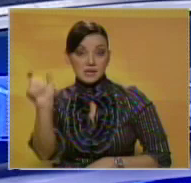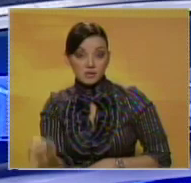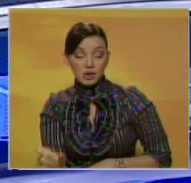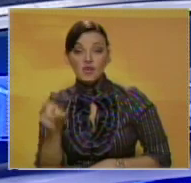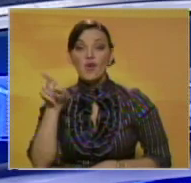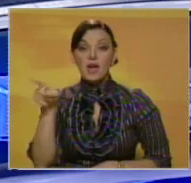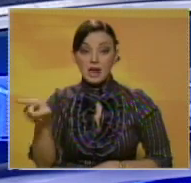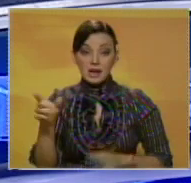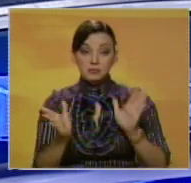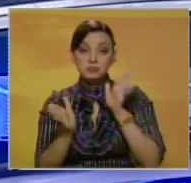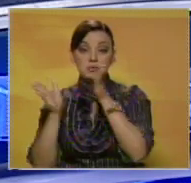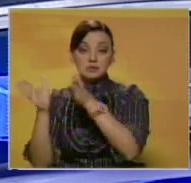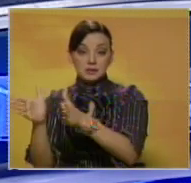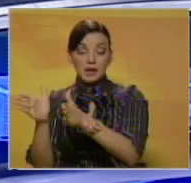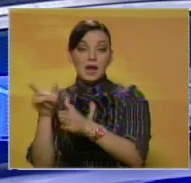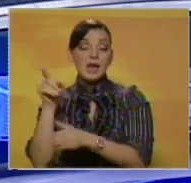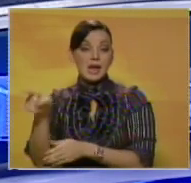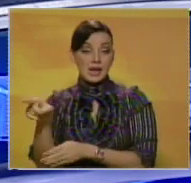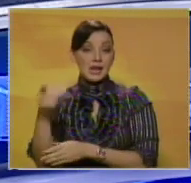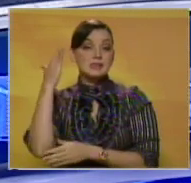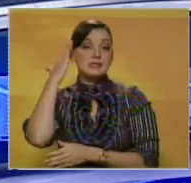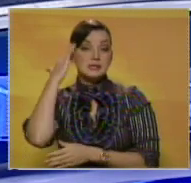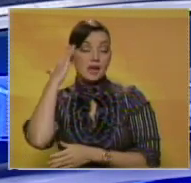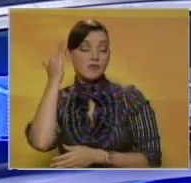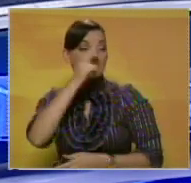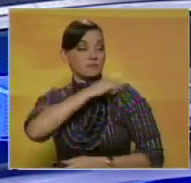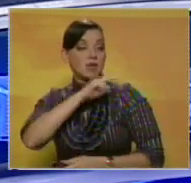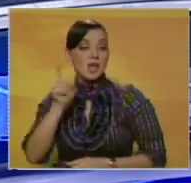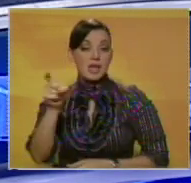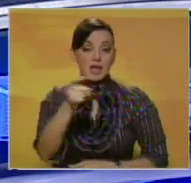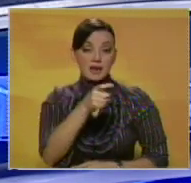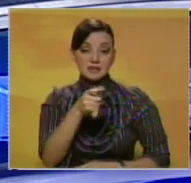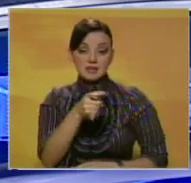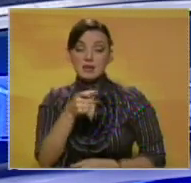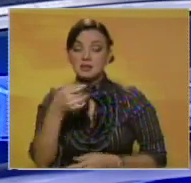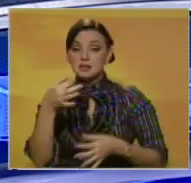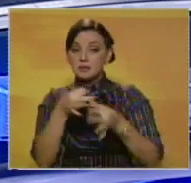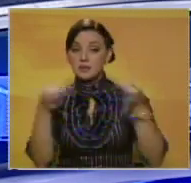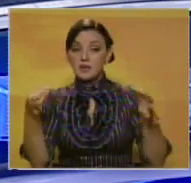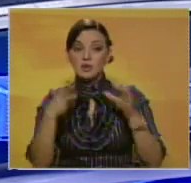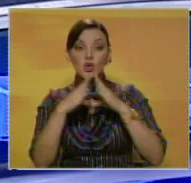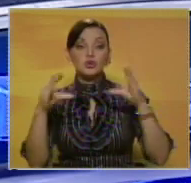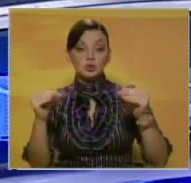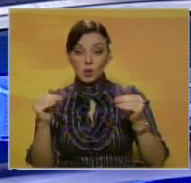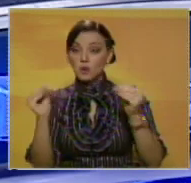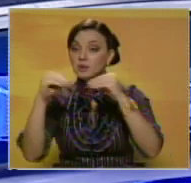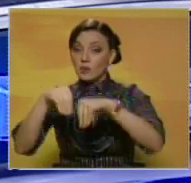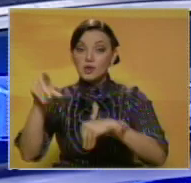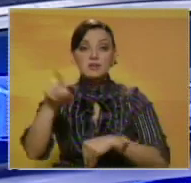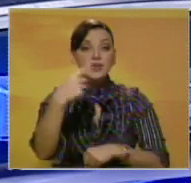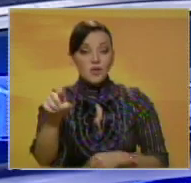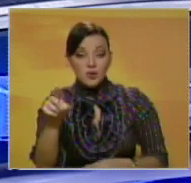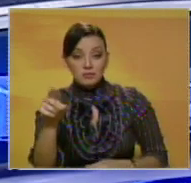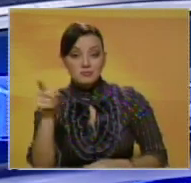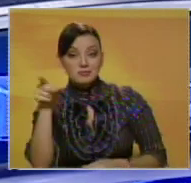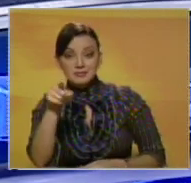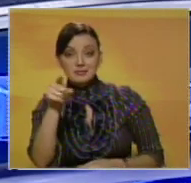en este reconocimiento no solamente su capacidad gerencial, sino también su calidad humana. Todos aquí en el estudio estuvimos de acuerdo, ¿sí o no, muchachos?